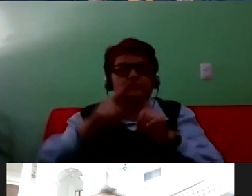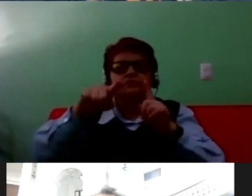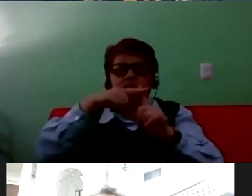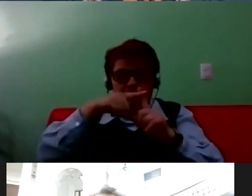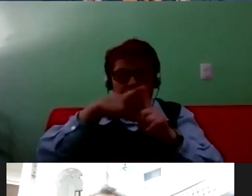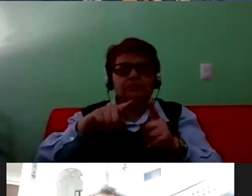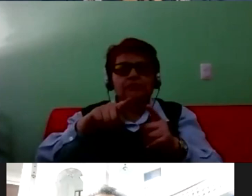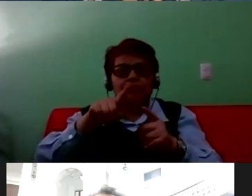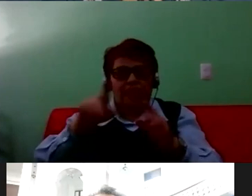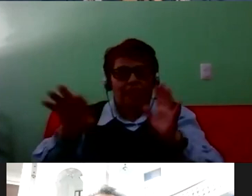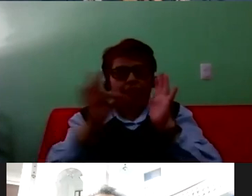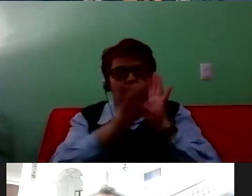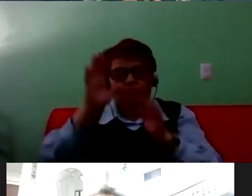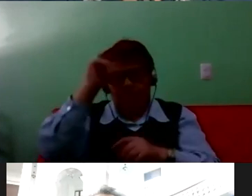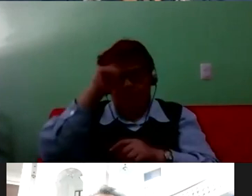de este punto de acuerdo.